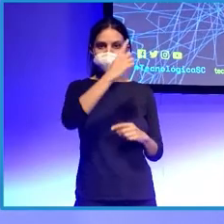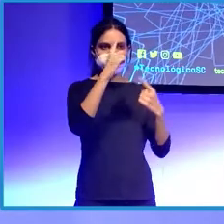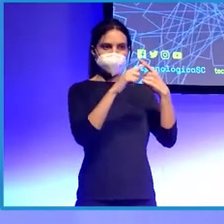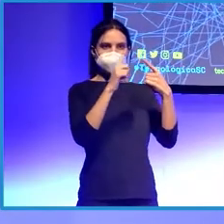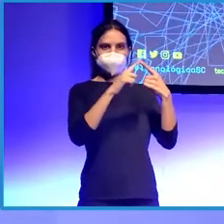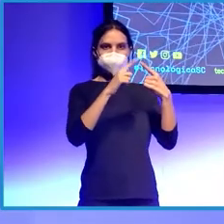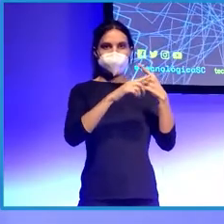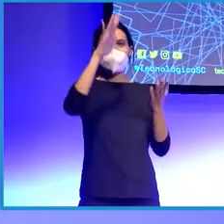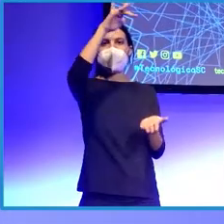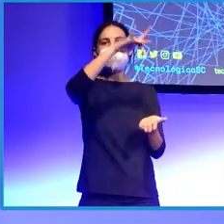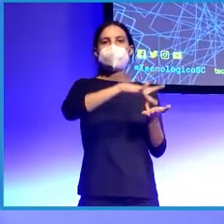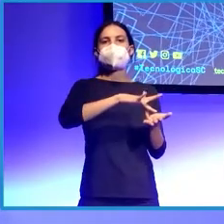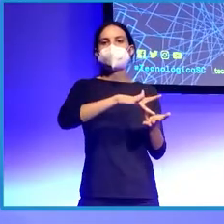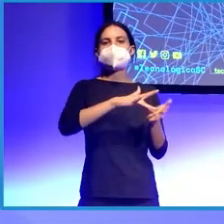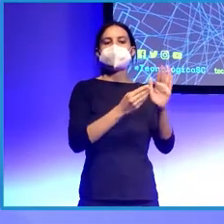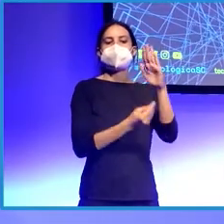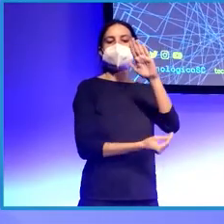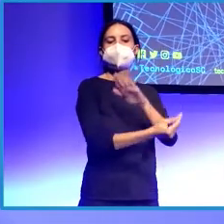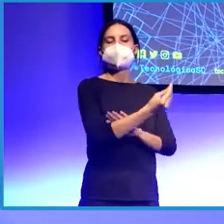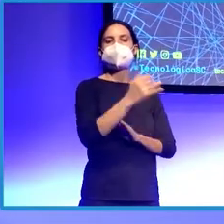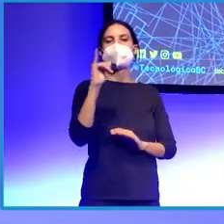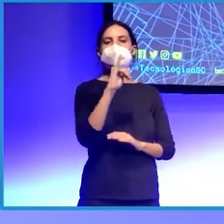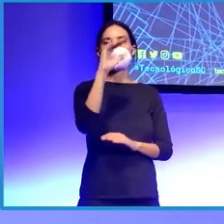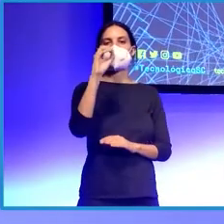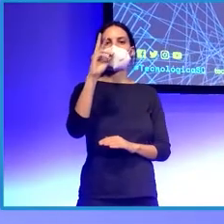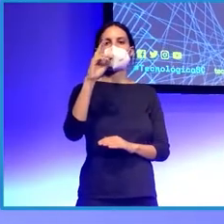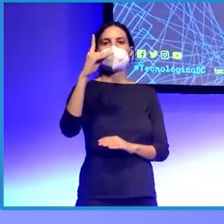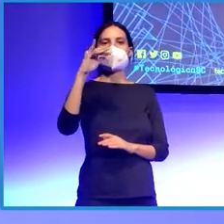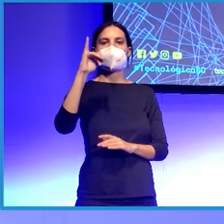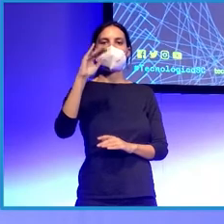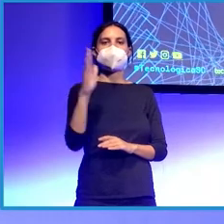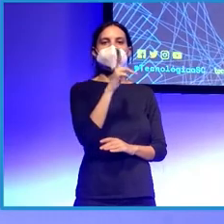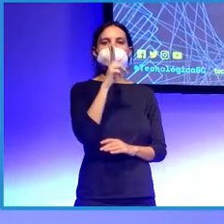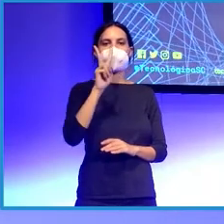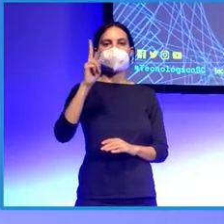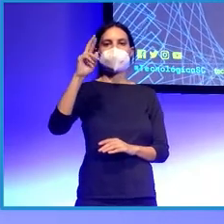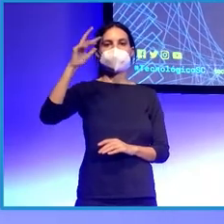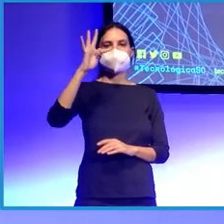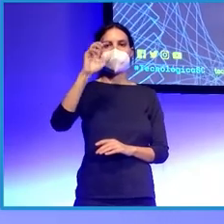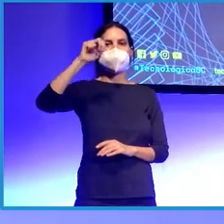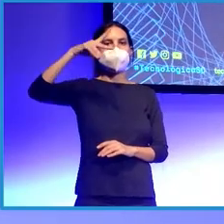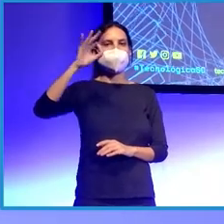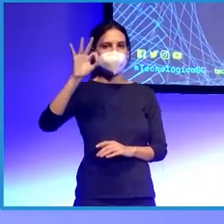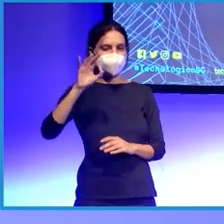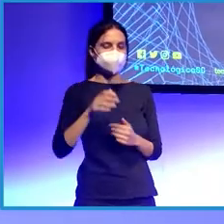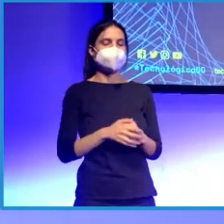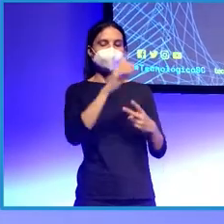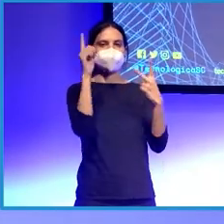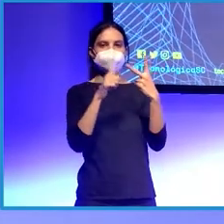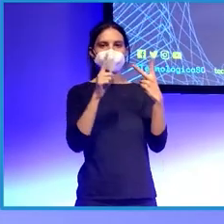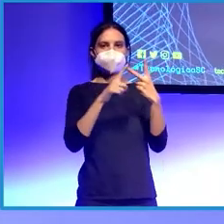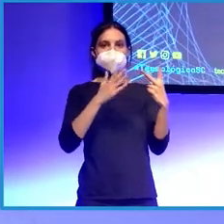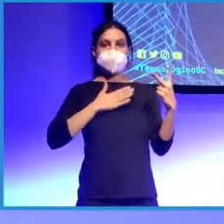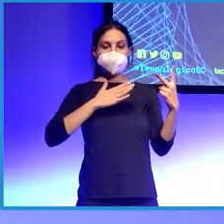verdadera fecha de nacimiento de jordi hurtado el otro enigma es a qué dimensión baja viaja perdón mi